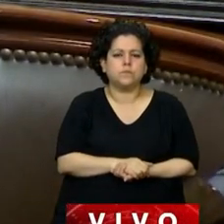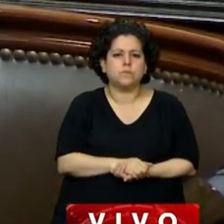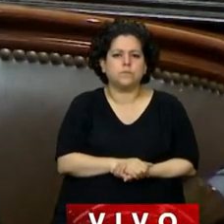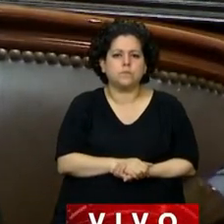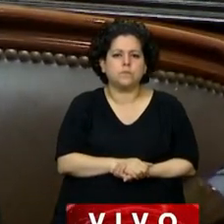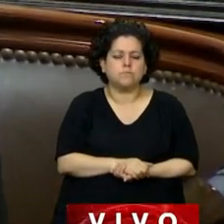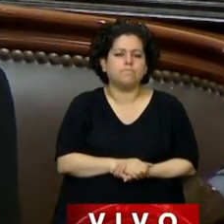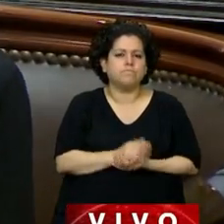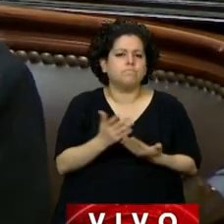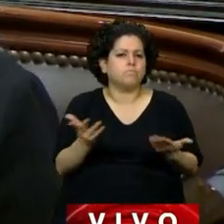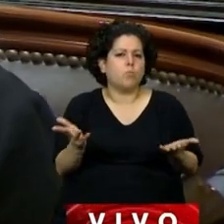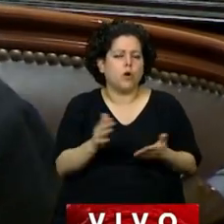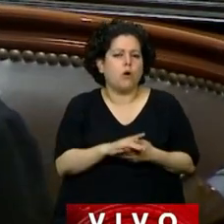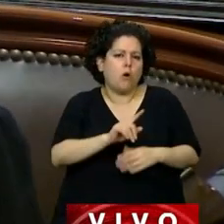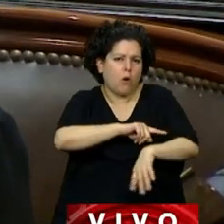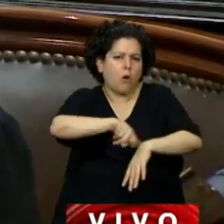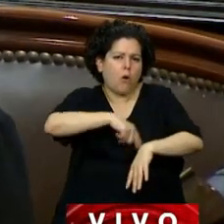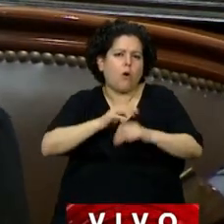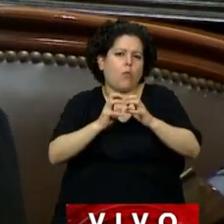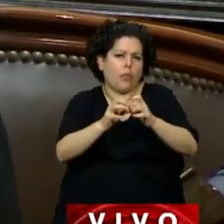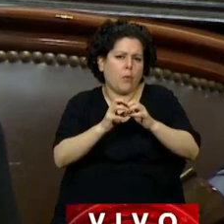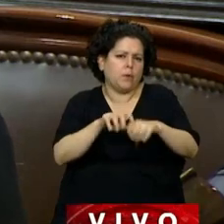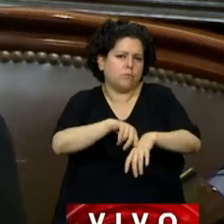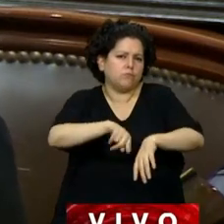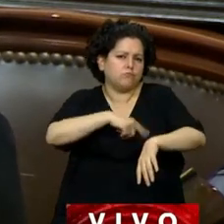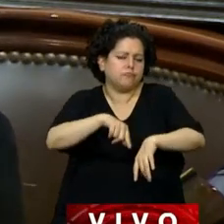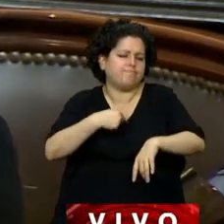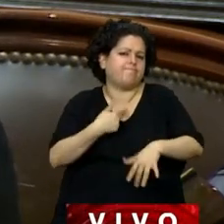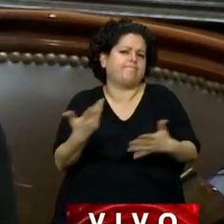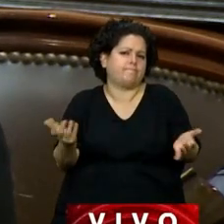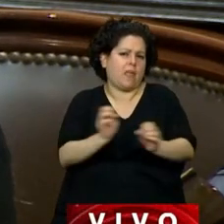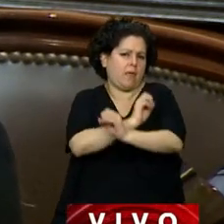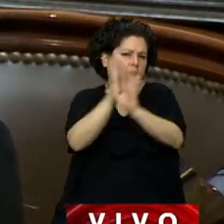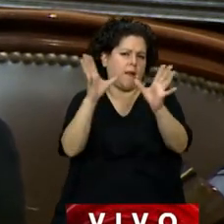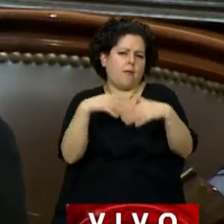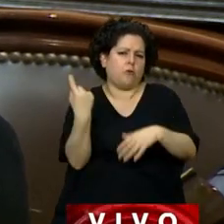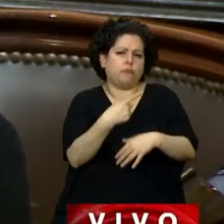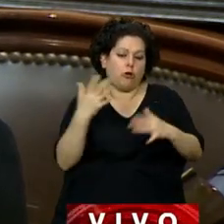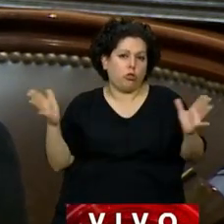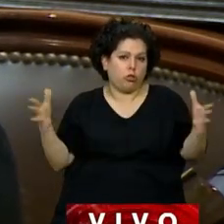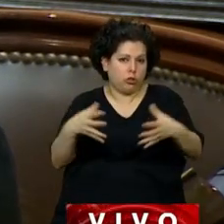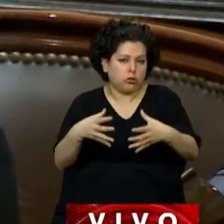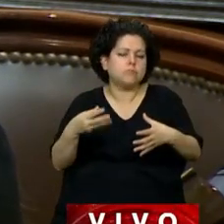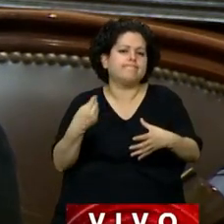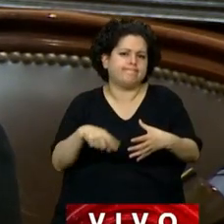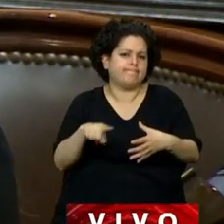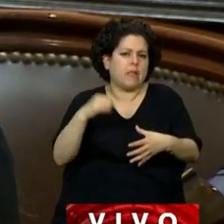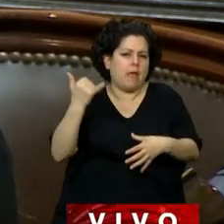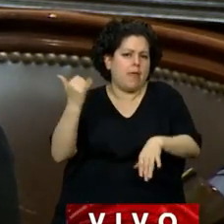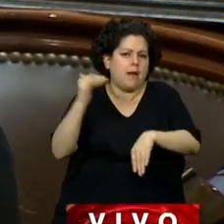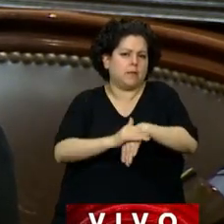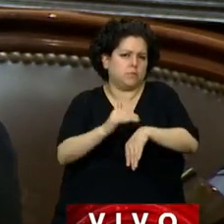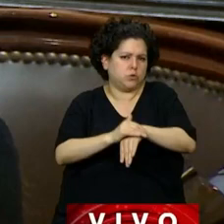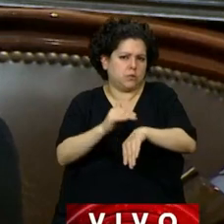Bueno, luego de tantas horas de debate, está claro para todos que estamos aquí asumiendo la enorme responsabilidad